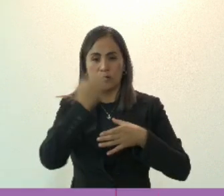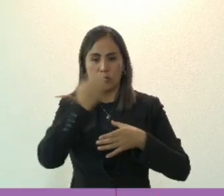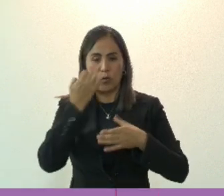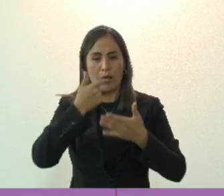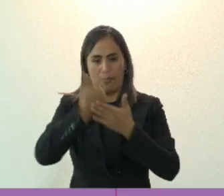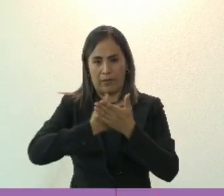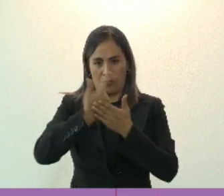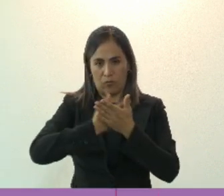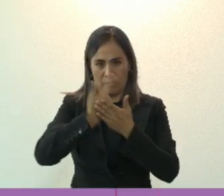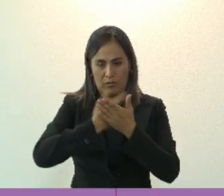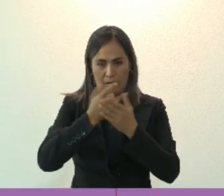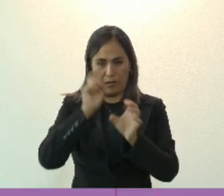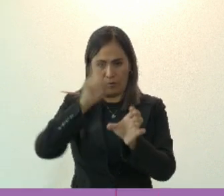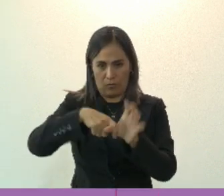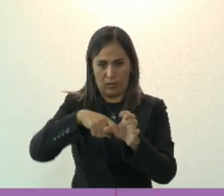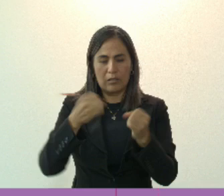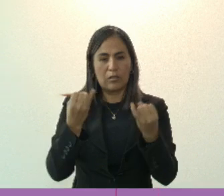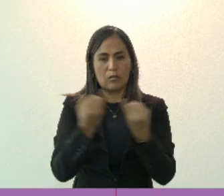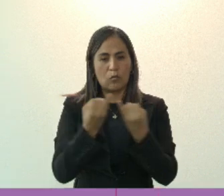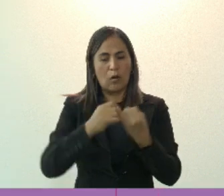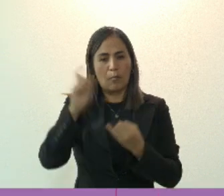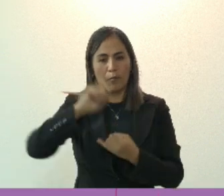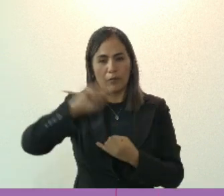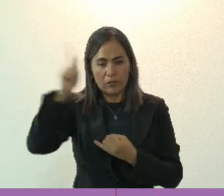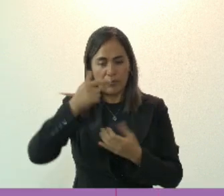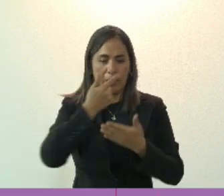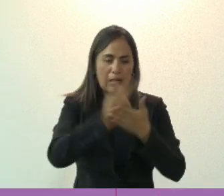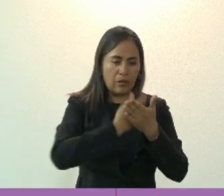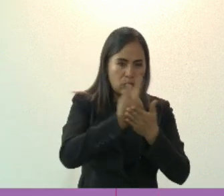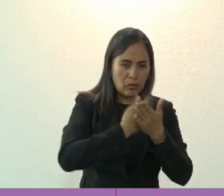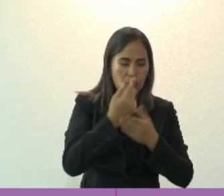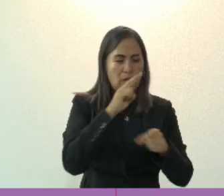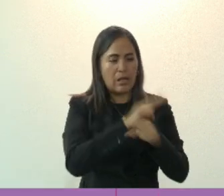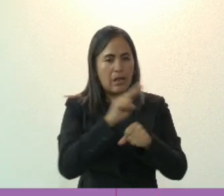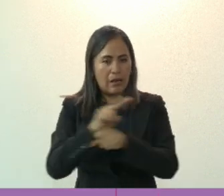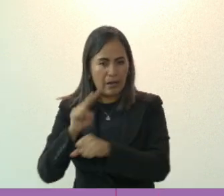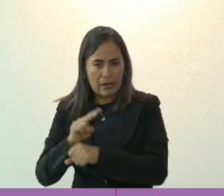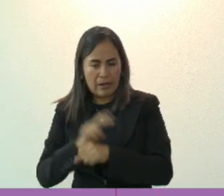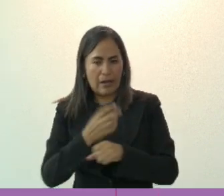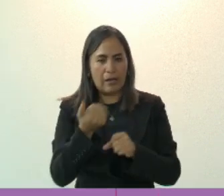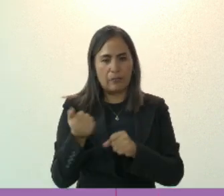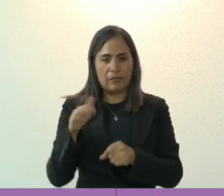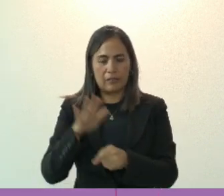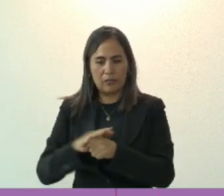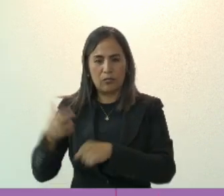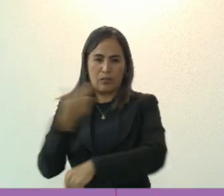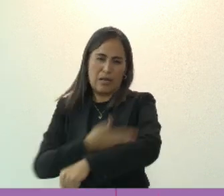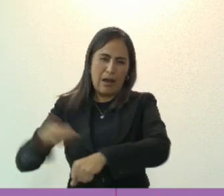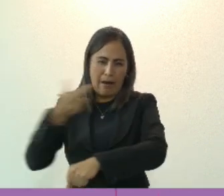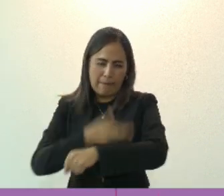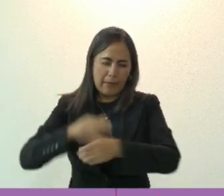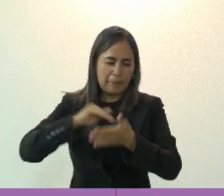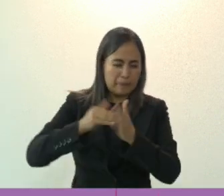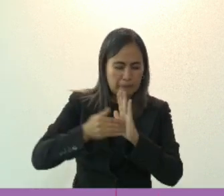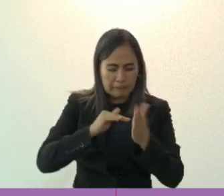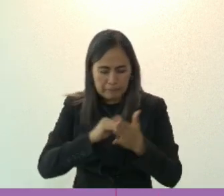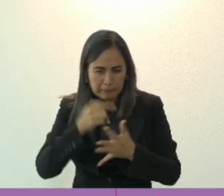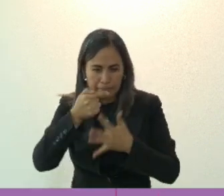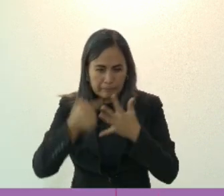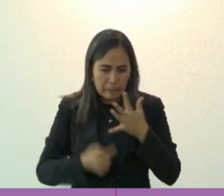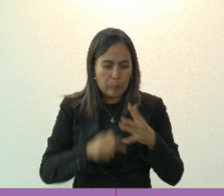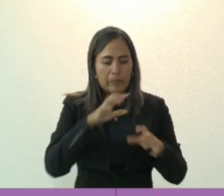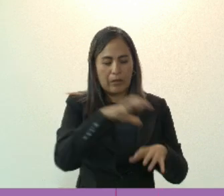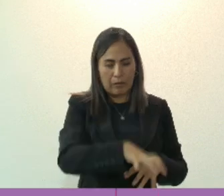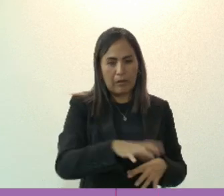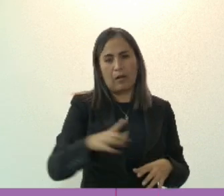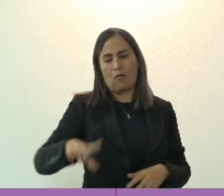Es profesional de la contaduría, auditoría, administración y planeación estratégica, tanto en el